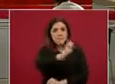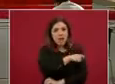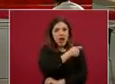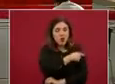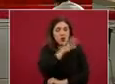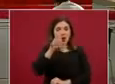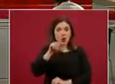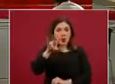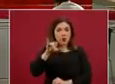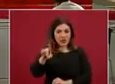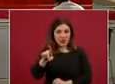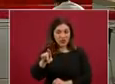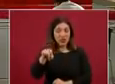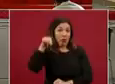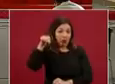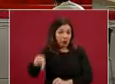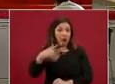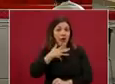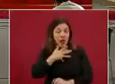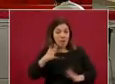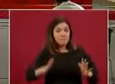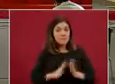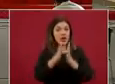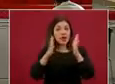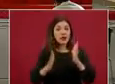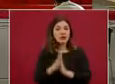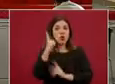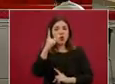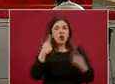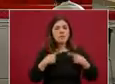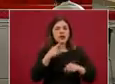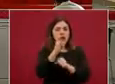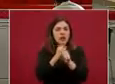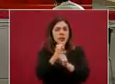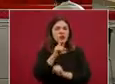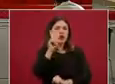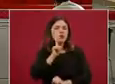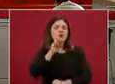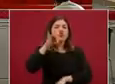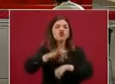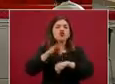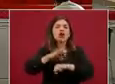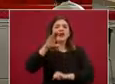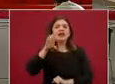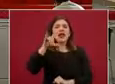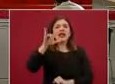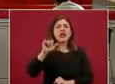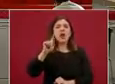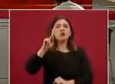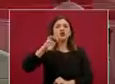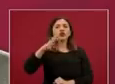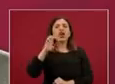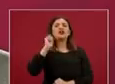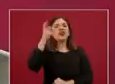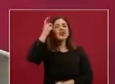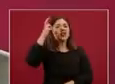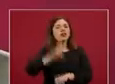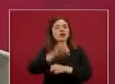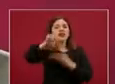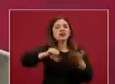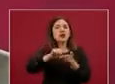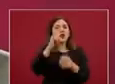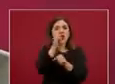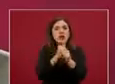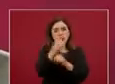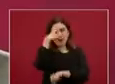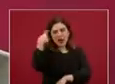COVID y además participa una investigadora mexicana, la doctora Celia Alpuche Aranda, quien es directora del Centro de Investigación